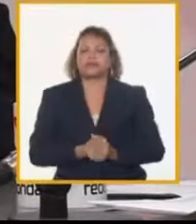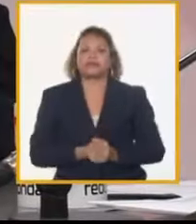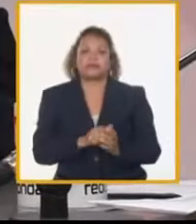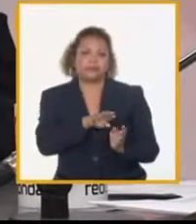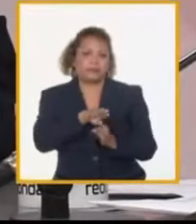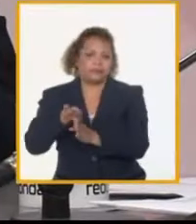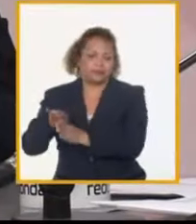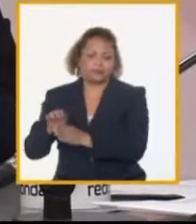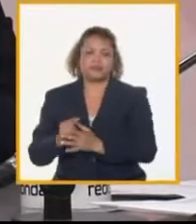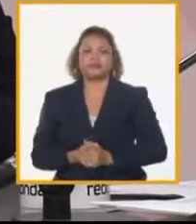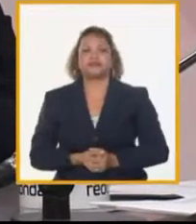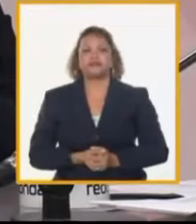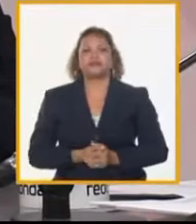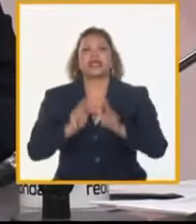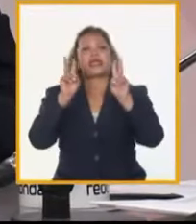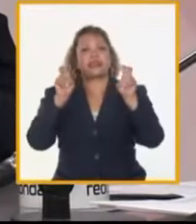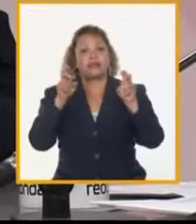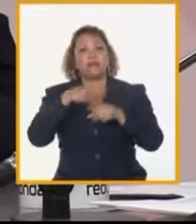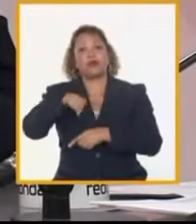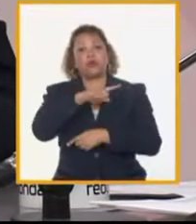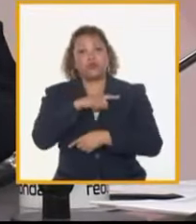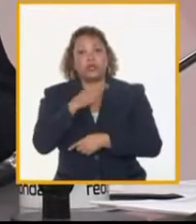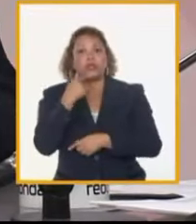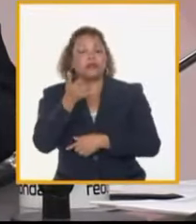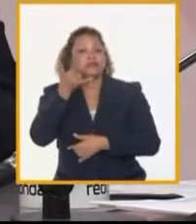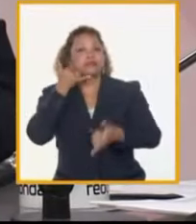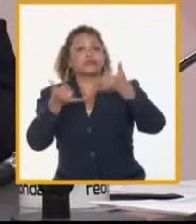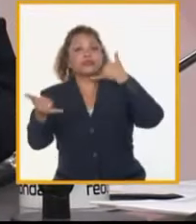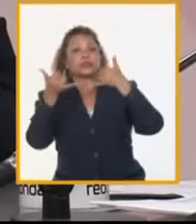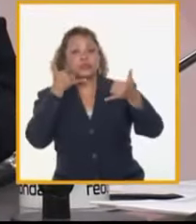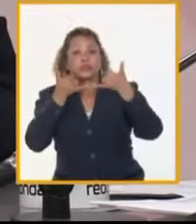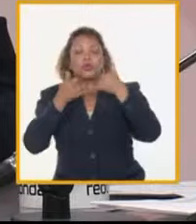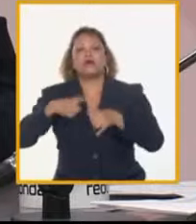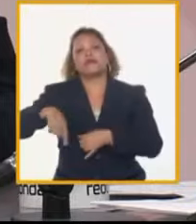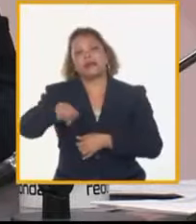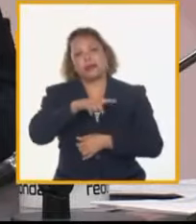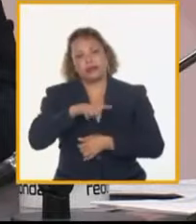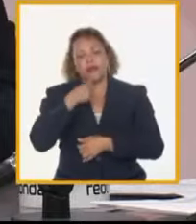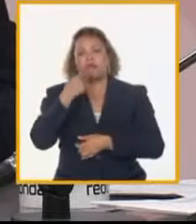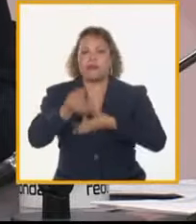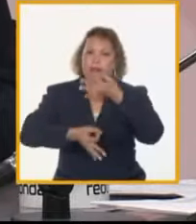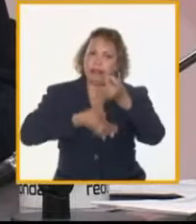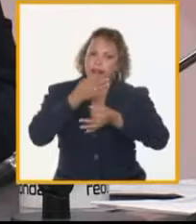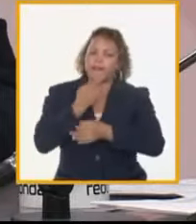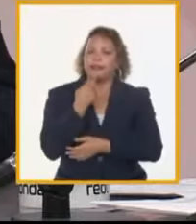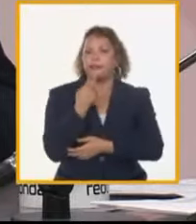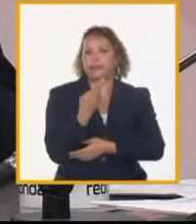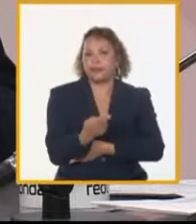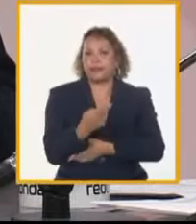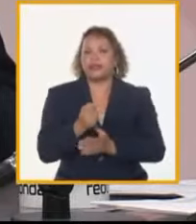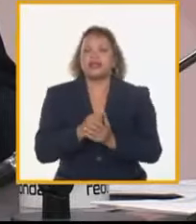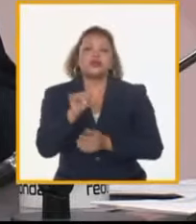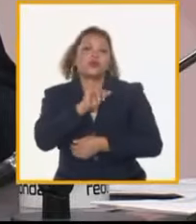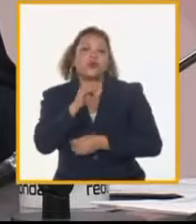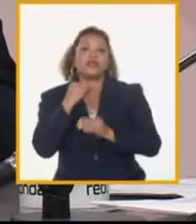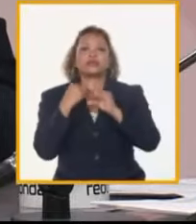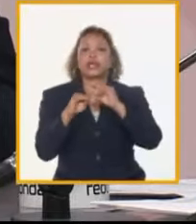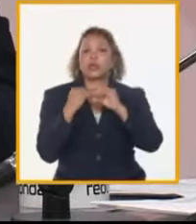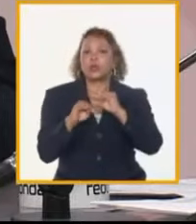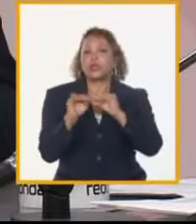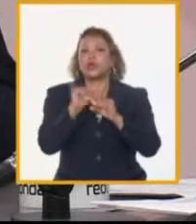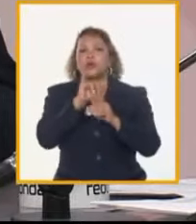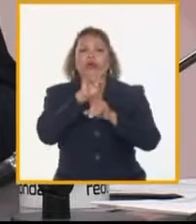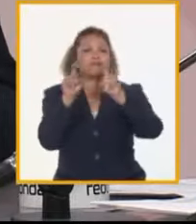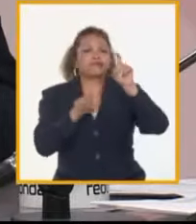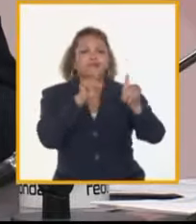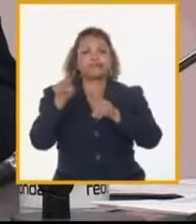Bueno, estos son temas de los que ustedes pusieron sobre la mesa para nuestro programa de hoy. También a través del correo electrónico llegaron